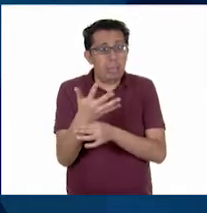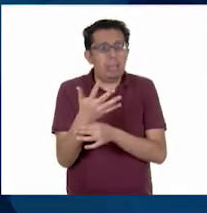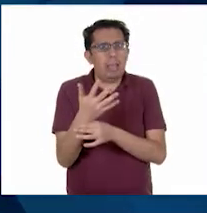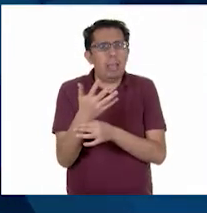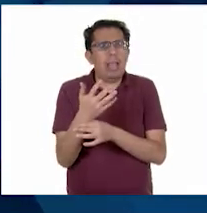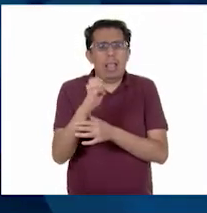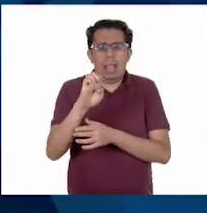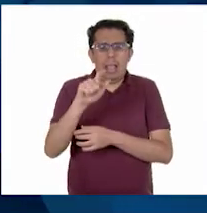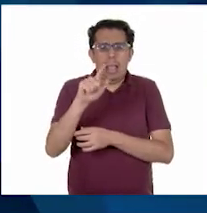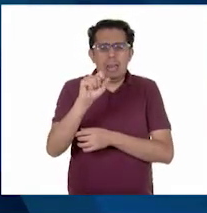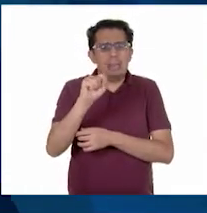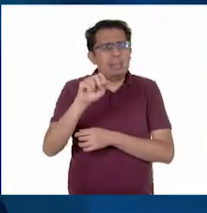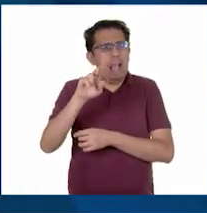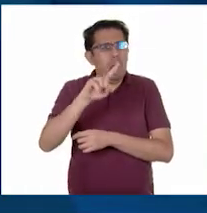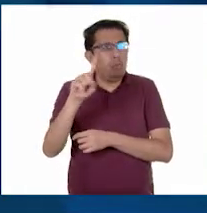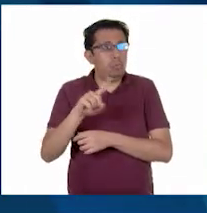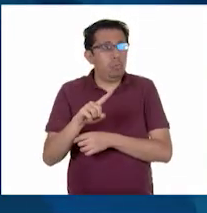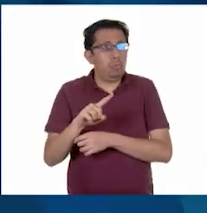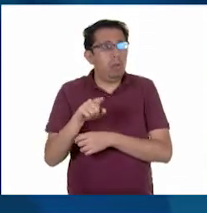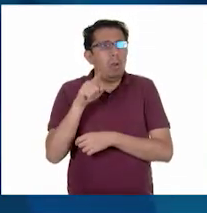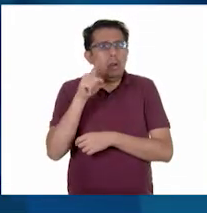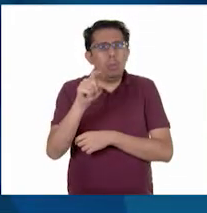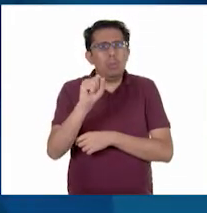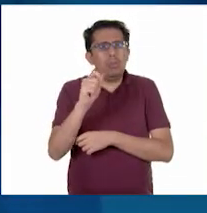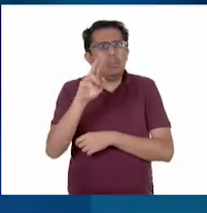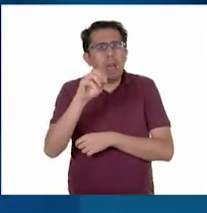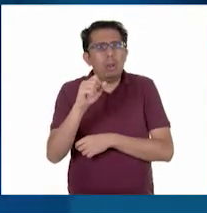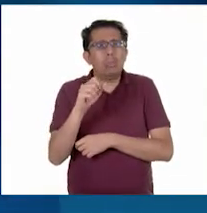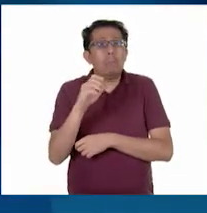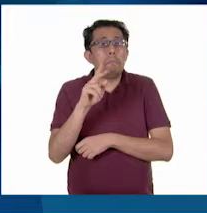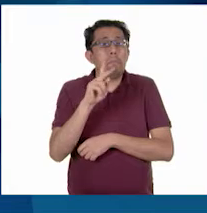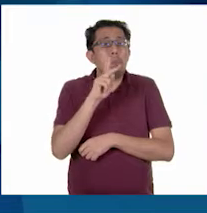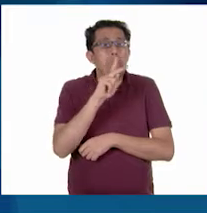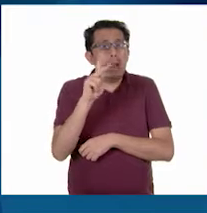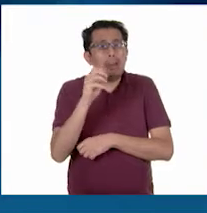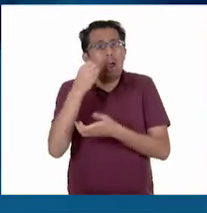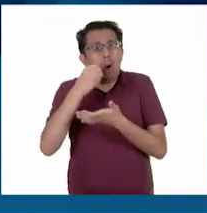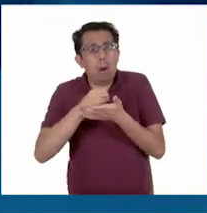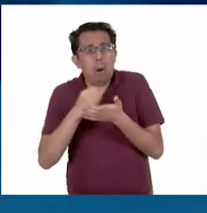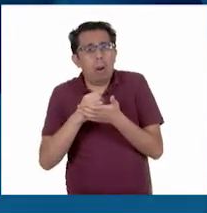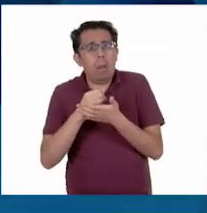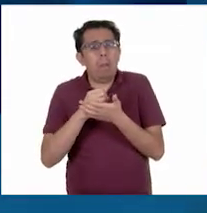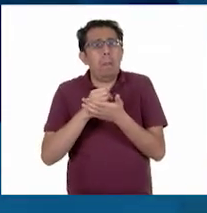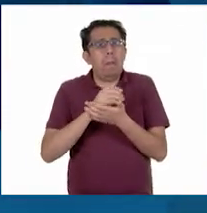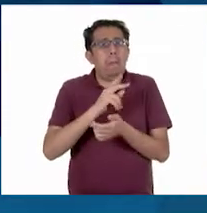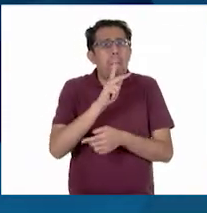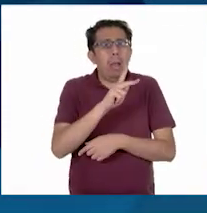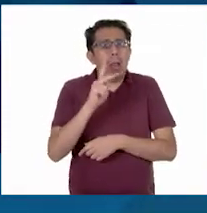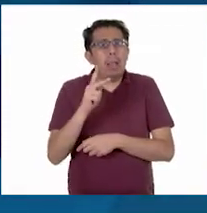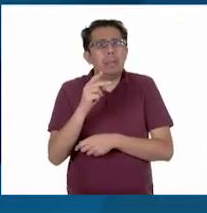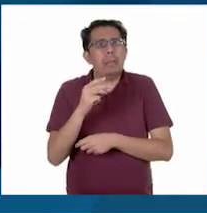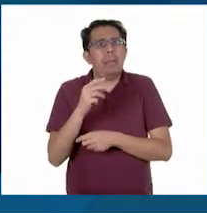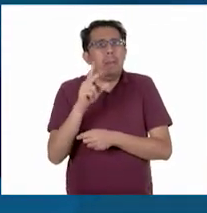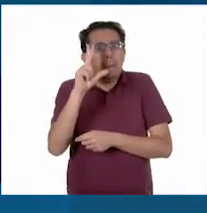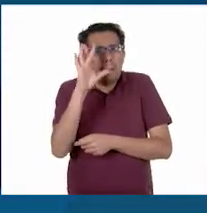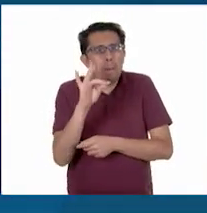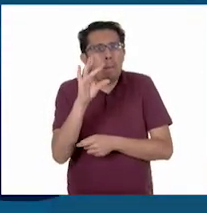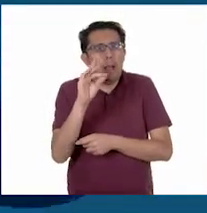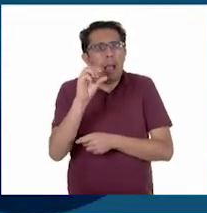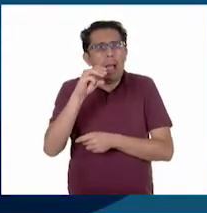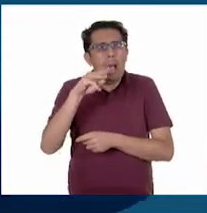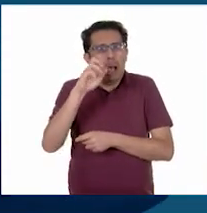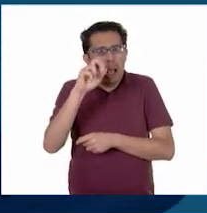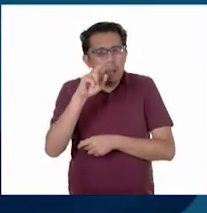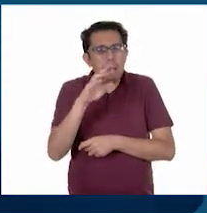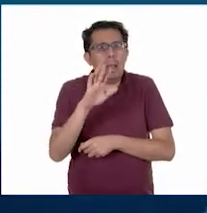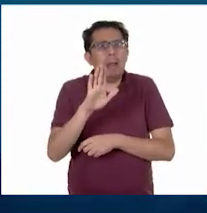saus. Tierno saus, casi oro, casi ámbar, casi luz. Vamos con